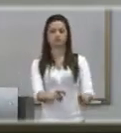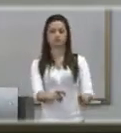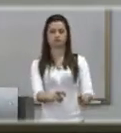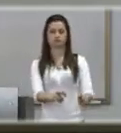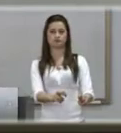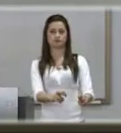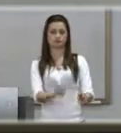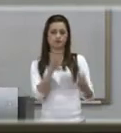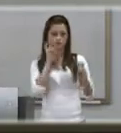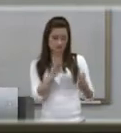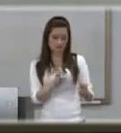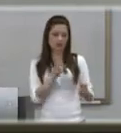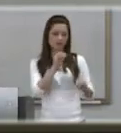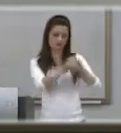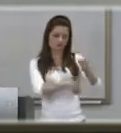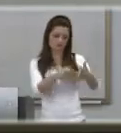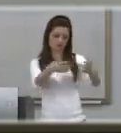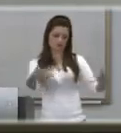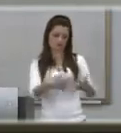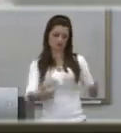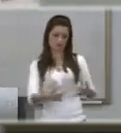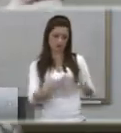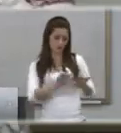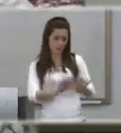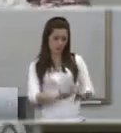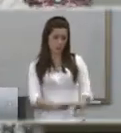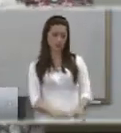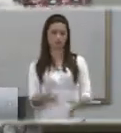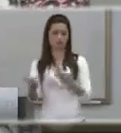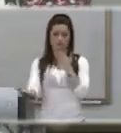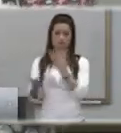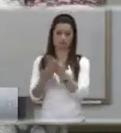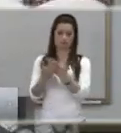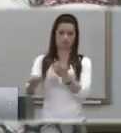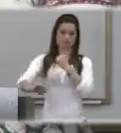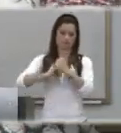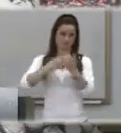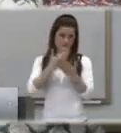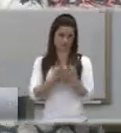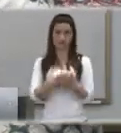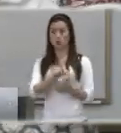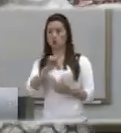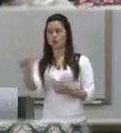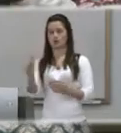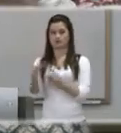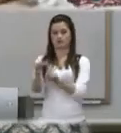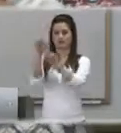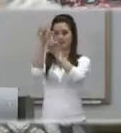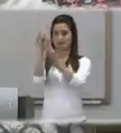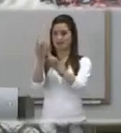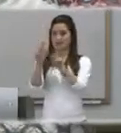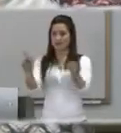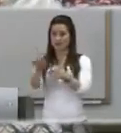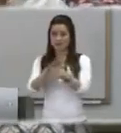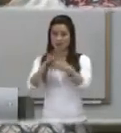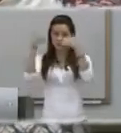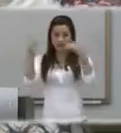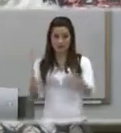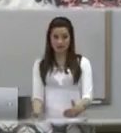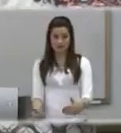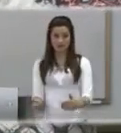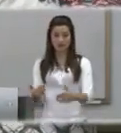y redacción de los documentos. Y obviamente, principalmente, a las personas con discapacidad